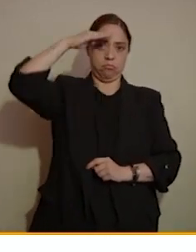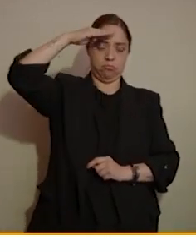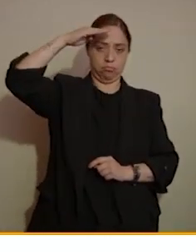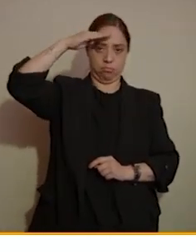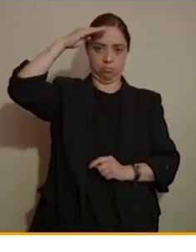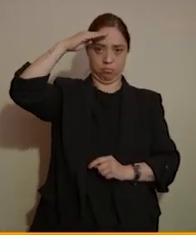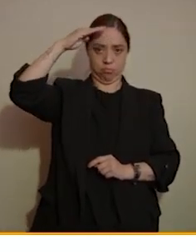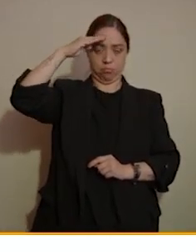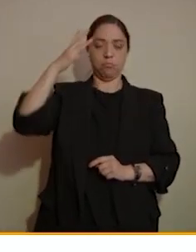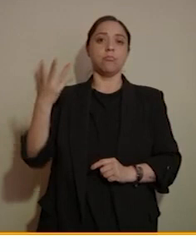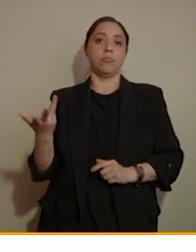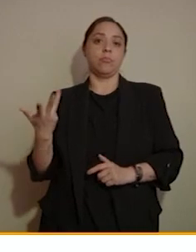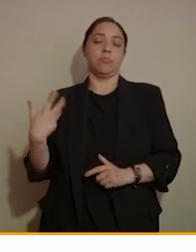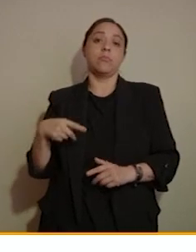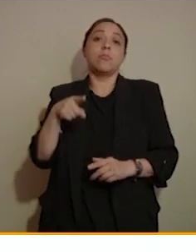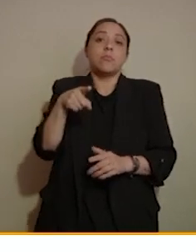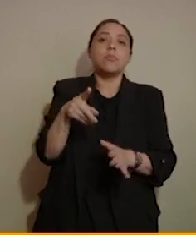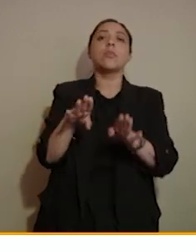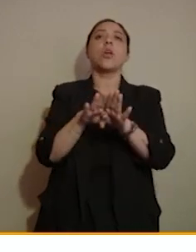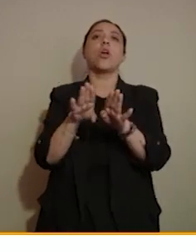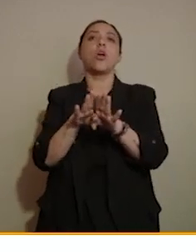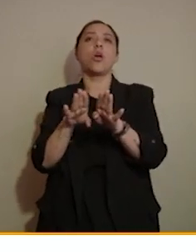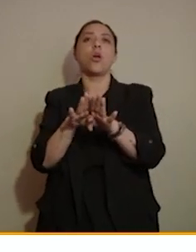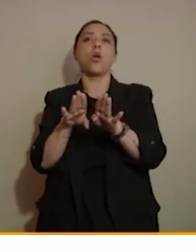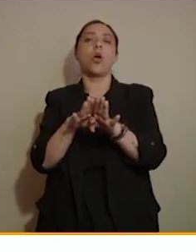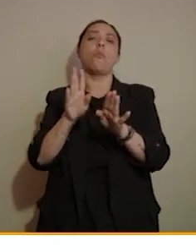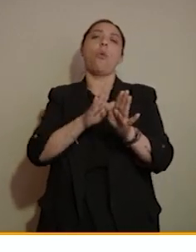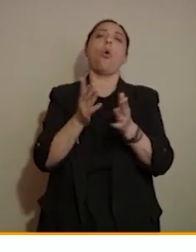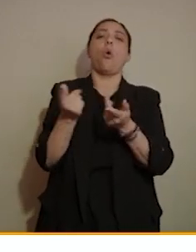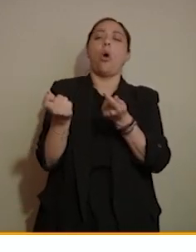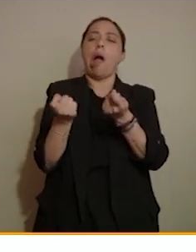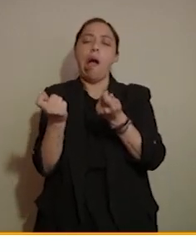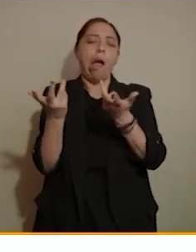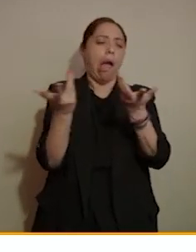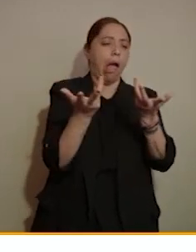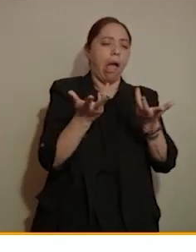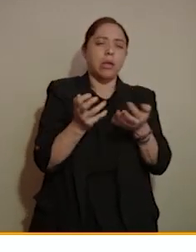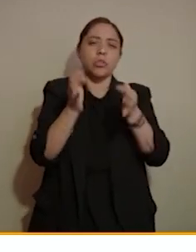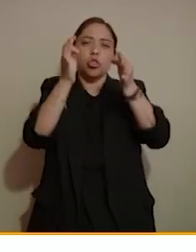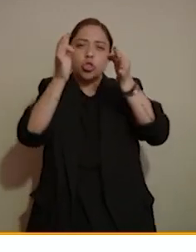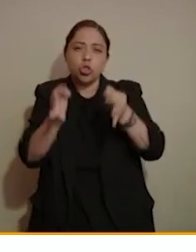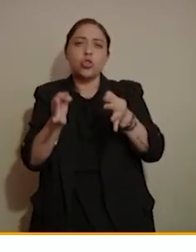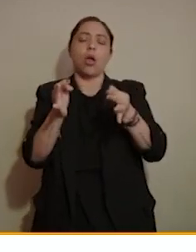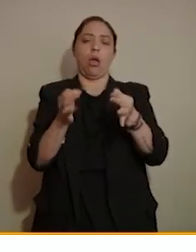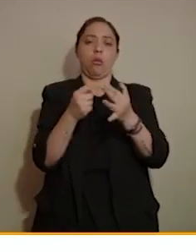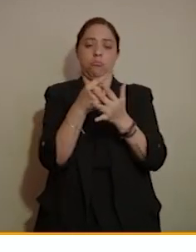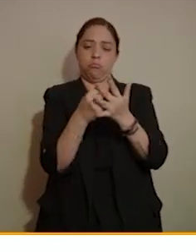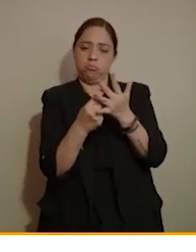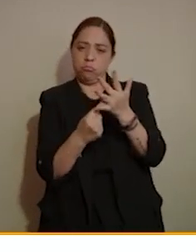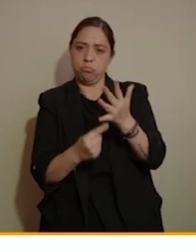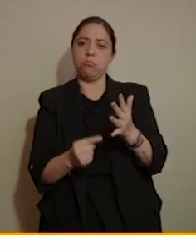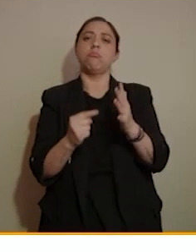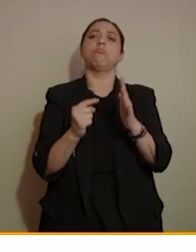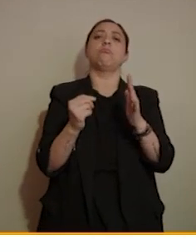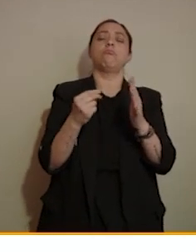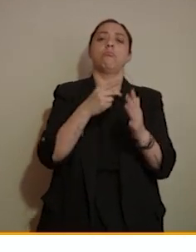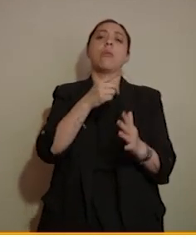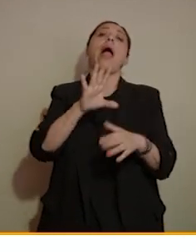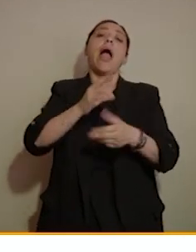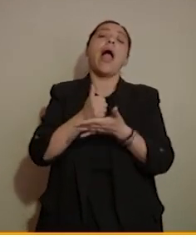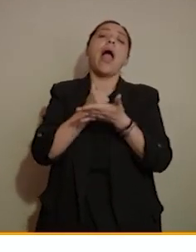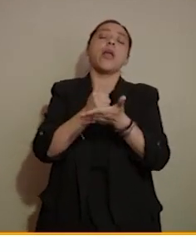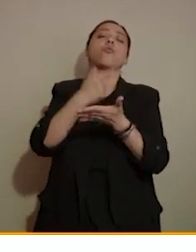abrazar el tema de la debida diligencia con acciones concretas, pues permite acercarse más cada vez a